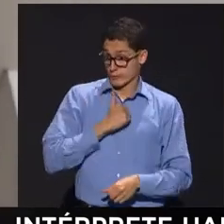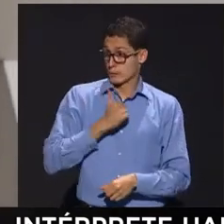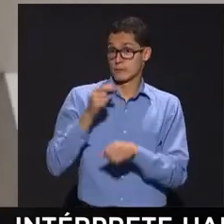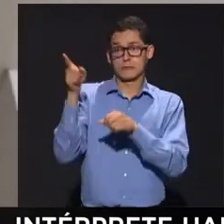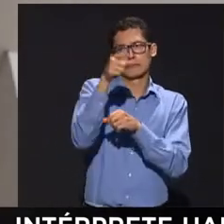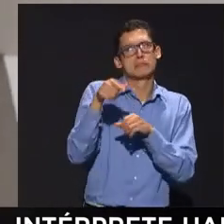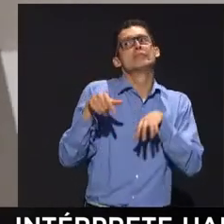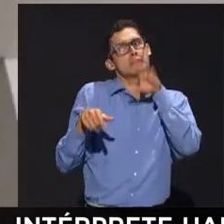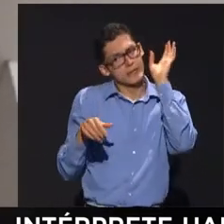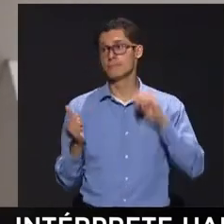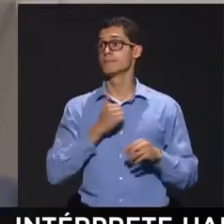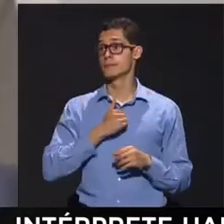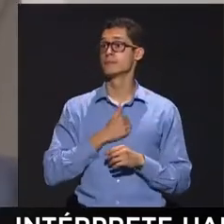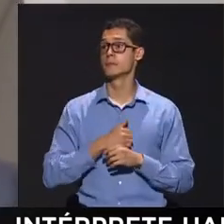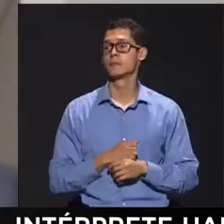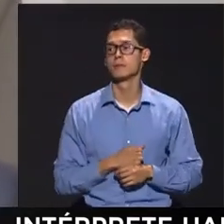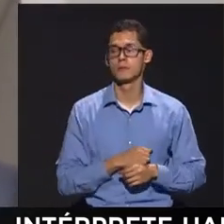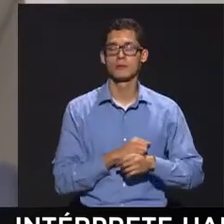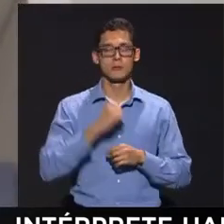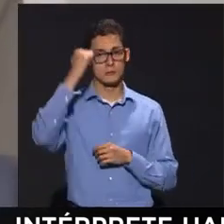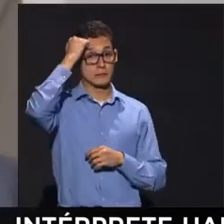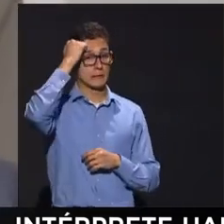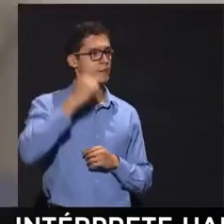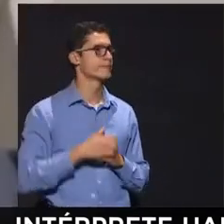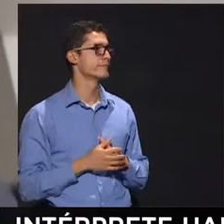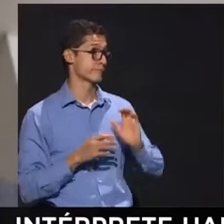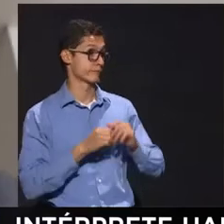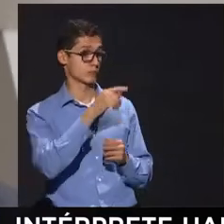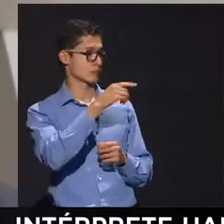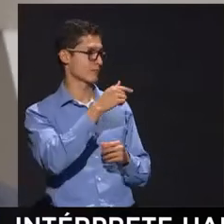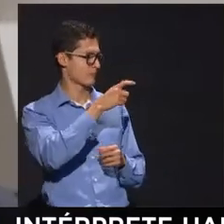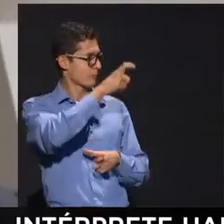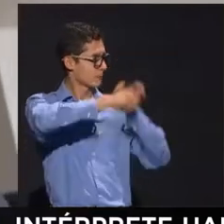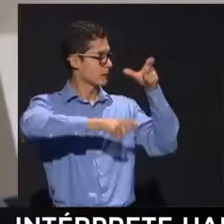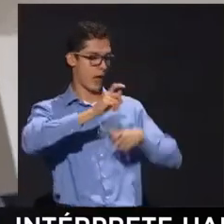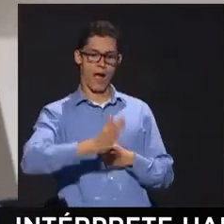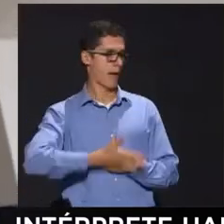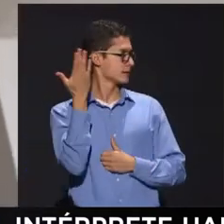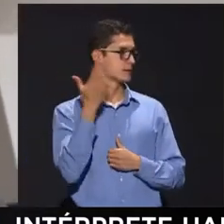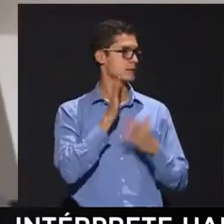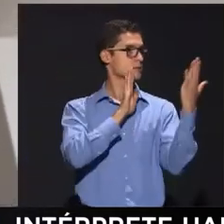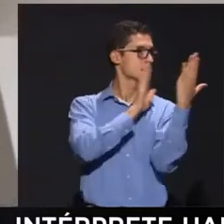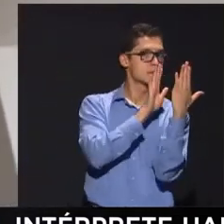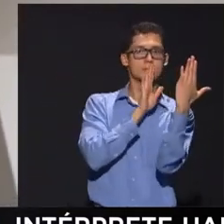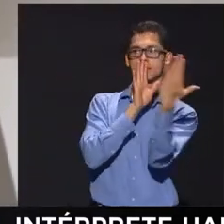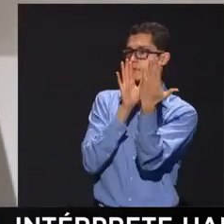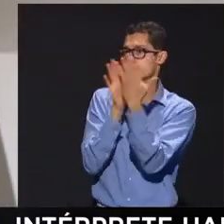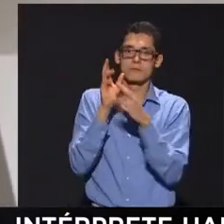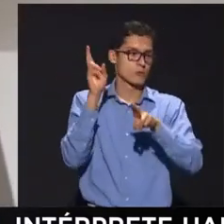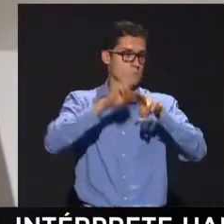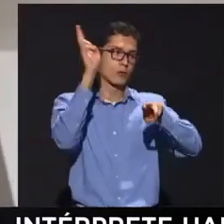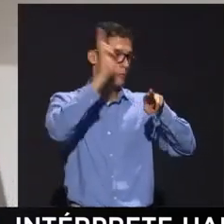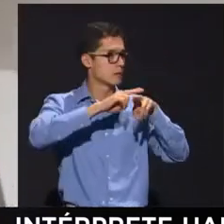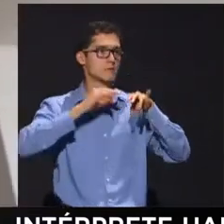La interacción cara a cara es irreemplazable. El contacto directo entre los seres